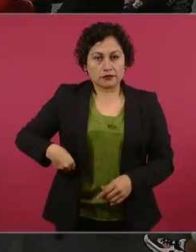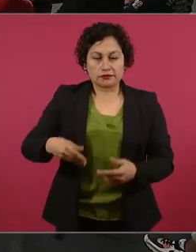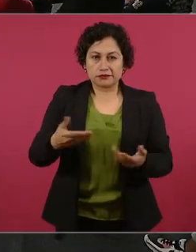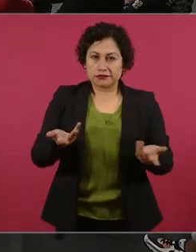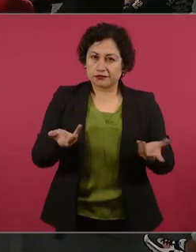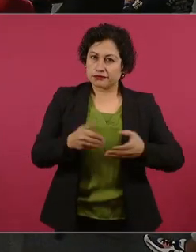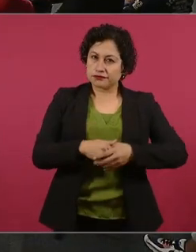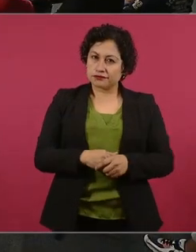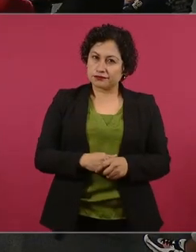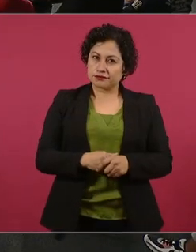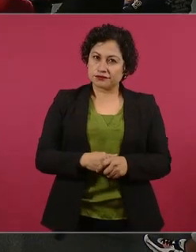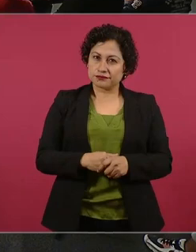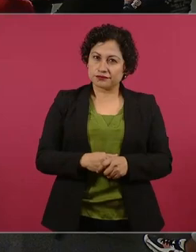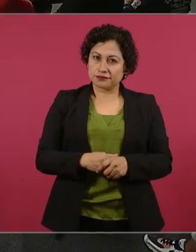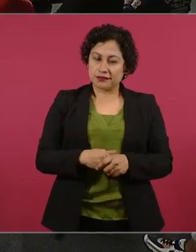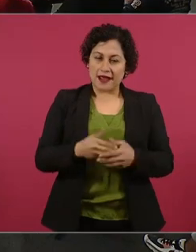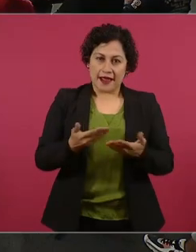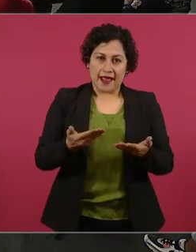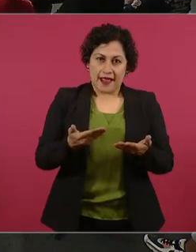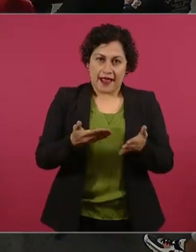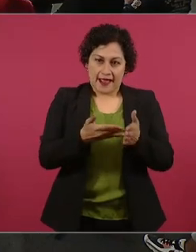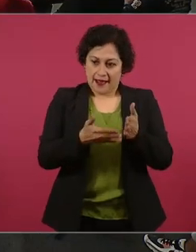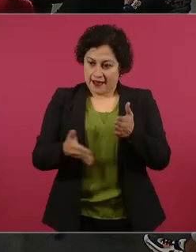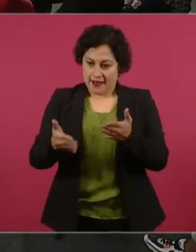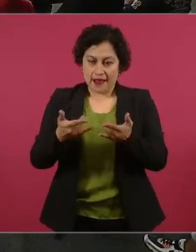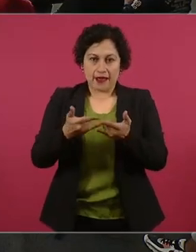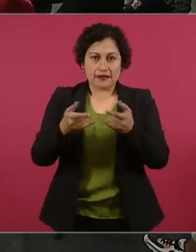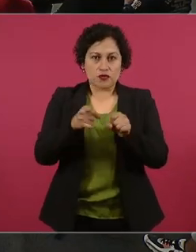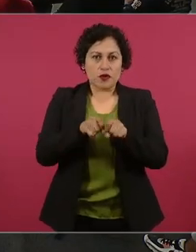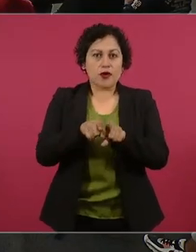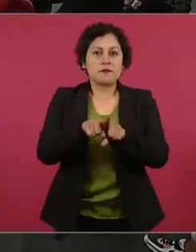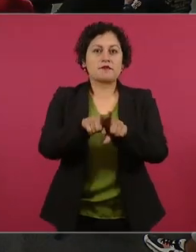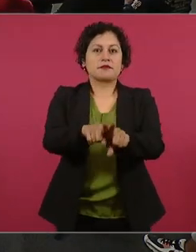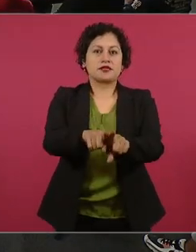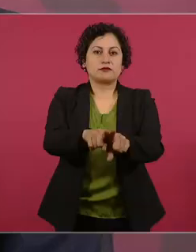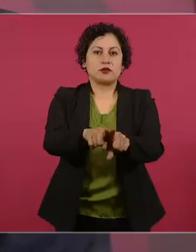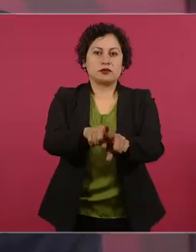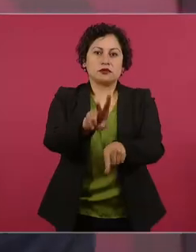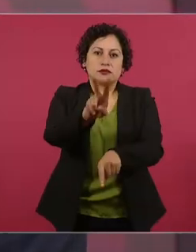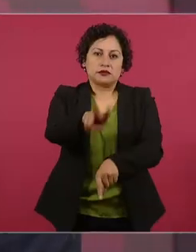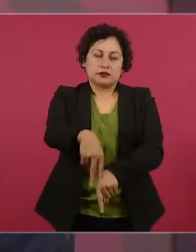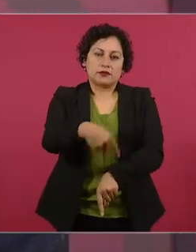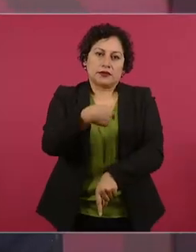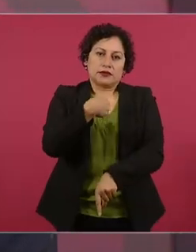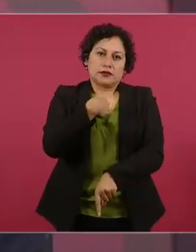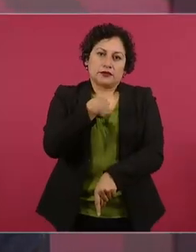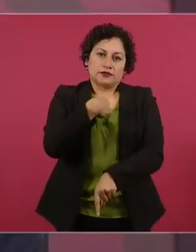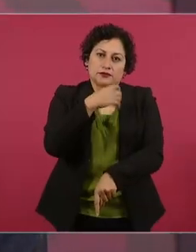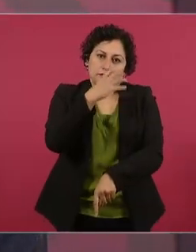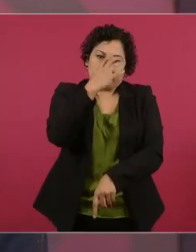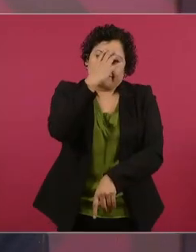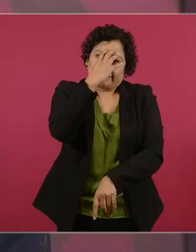Y al mismo tiempo, y eso me da hasta pena comentarlo, pero es un asunto público.